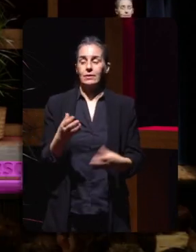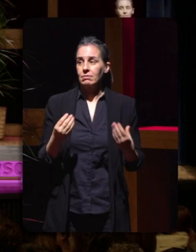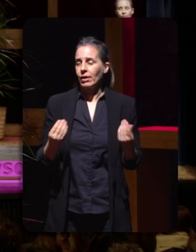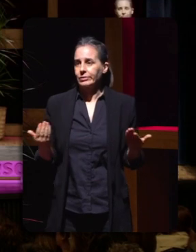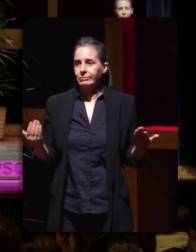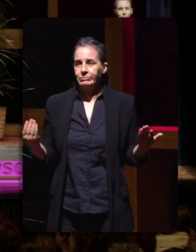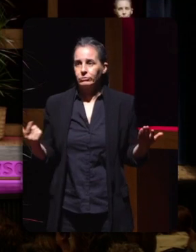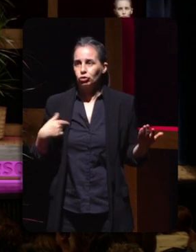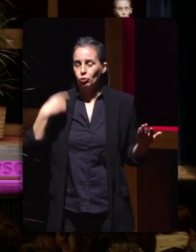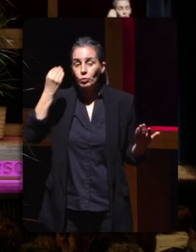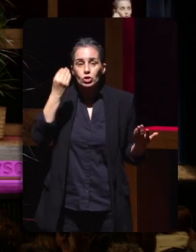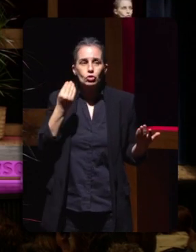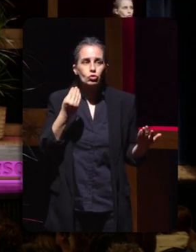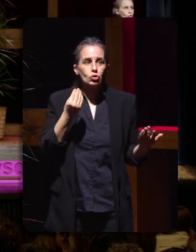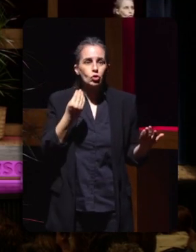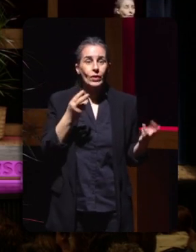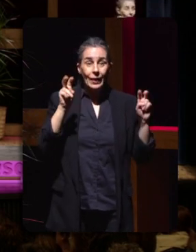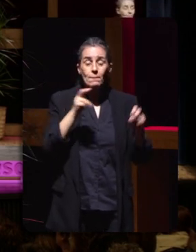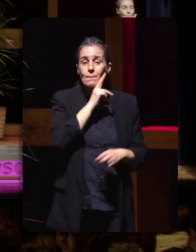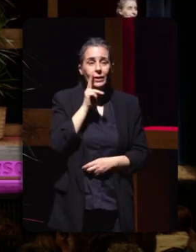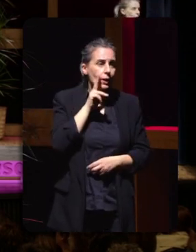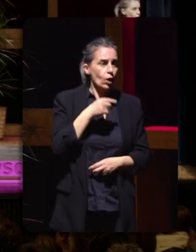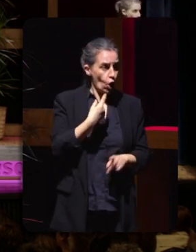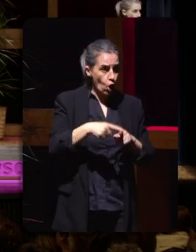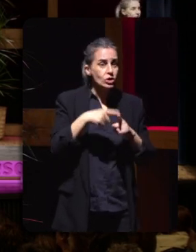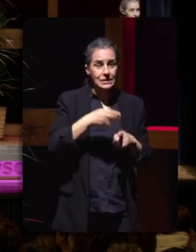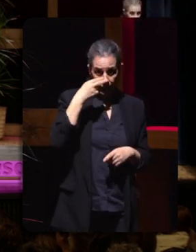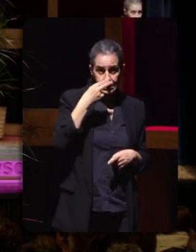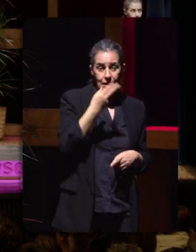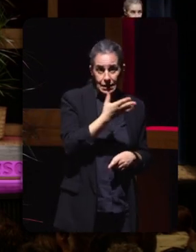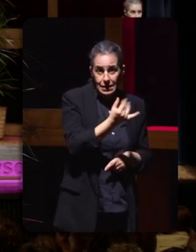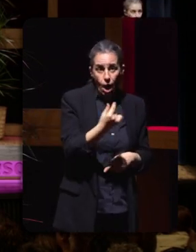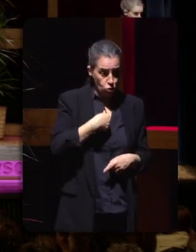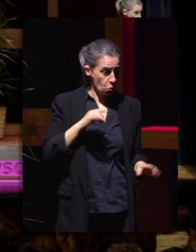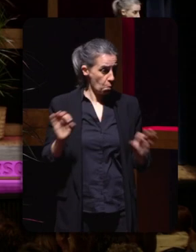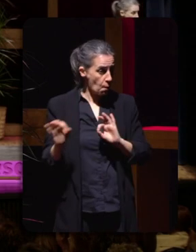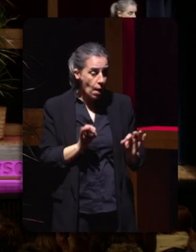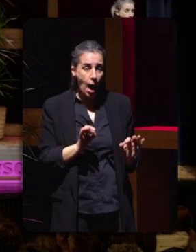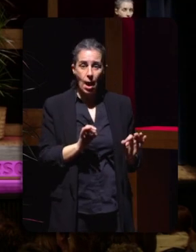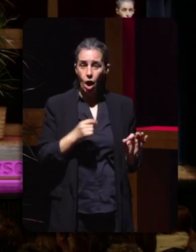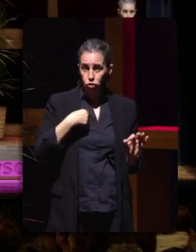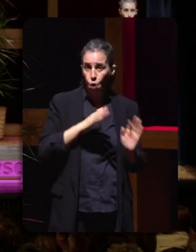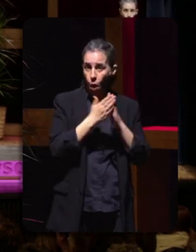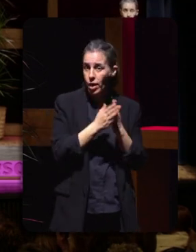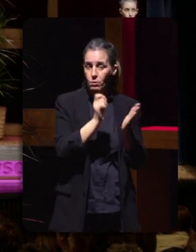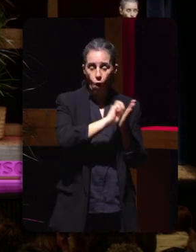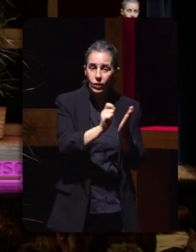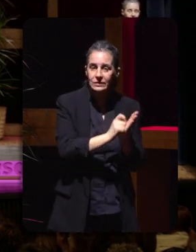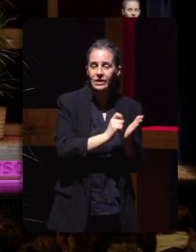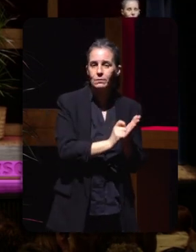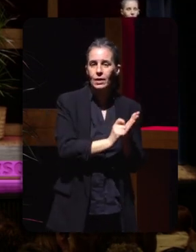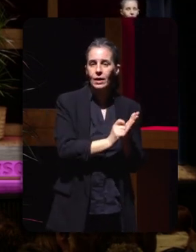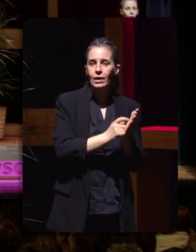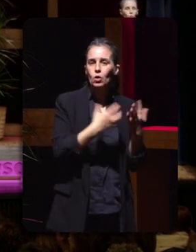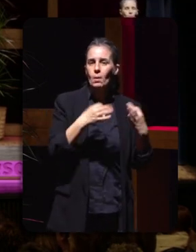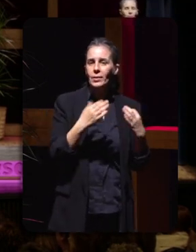creo que tengo cosas interesantes que decir de la maternidad ya me veis aquí que es un tema Pues que yo me he preparado que me toca que he escrito un libro Bueno pues nadie no me